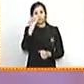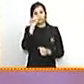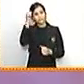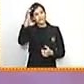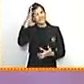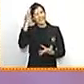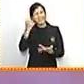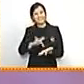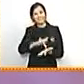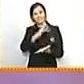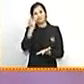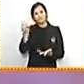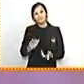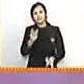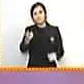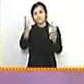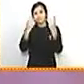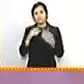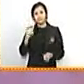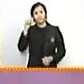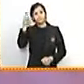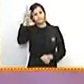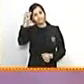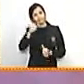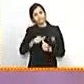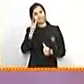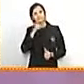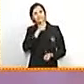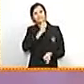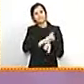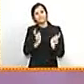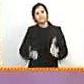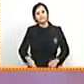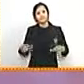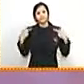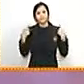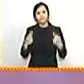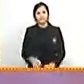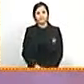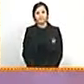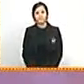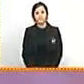Gracias por su fiel sintonía y nunca olvide que el loto en cualquier momento te cambia la vida.